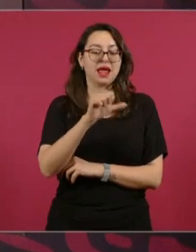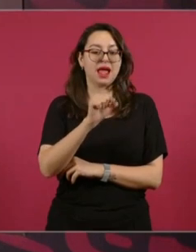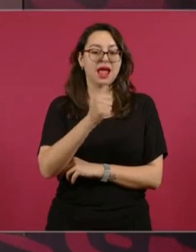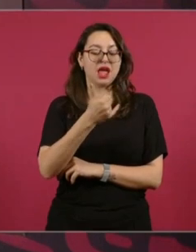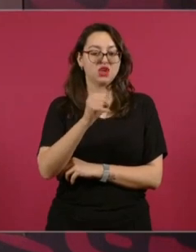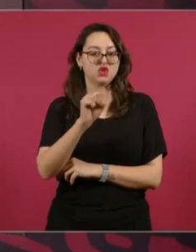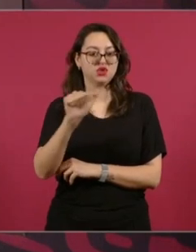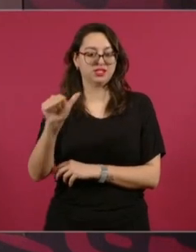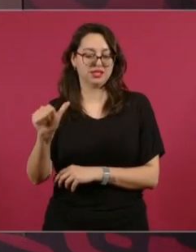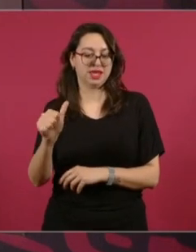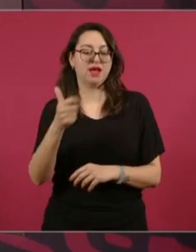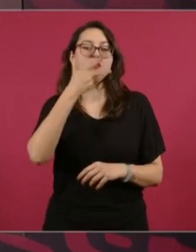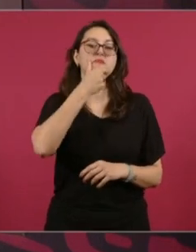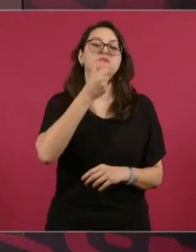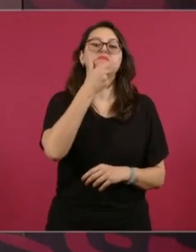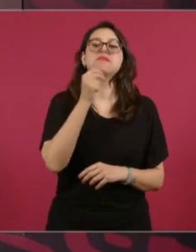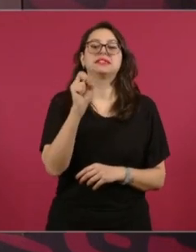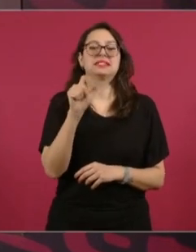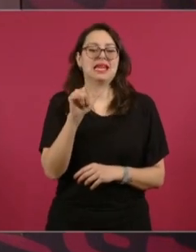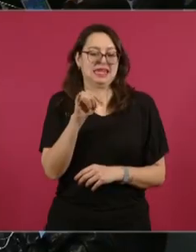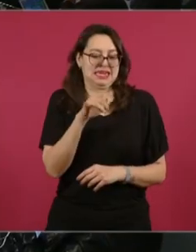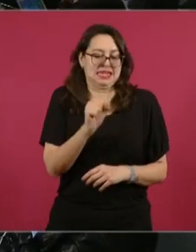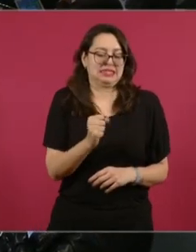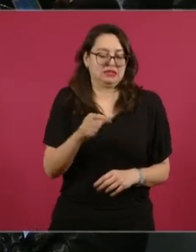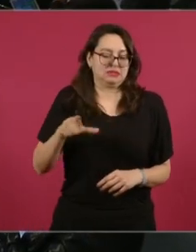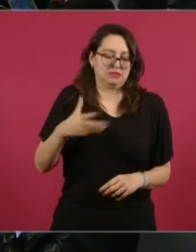estaba Salina en el gobierno,